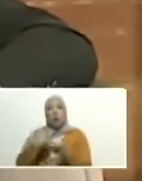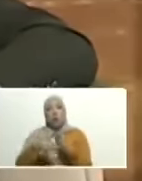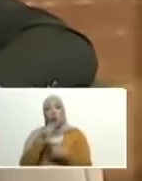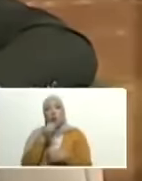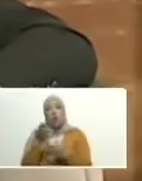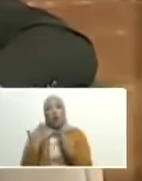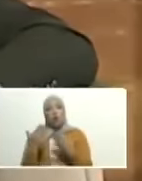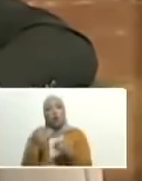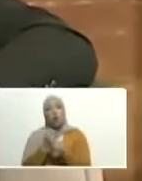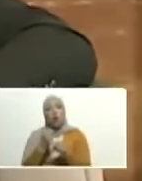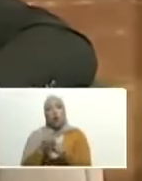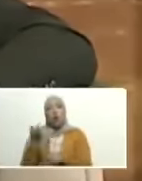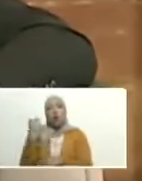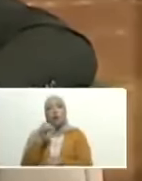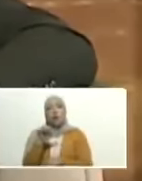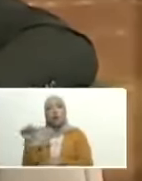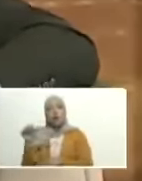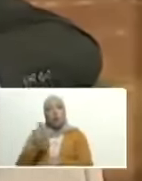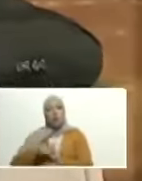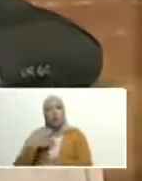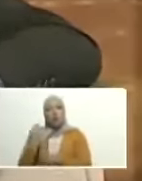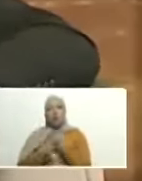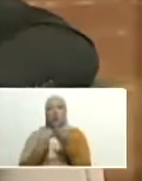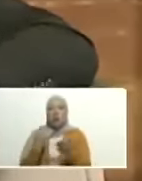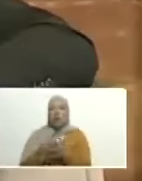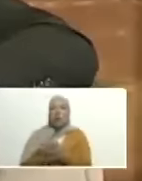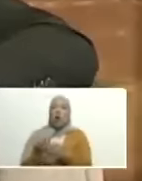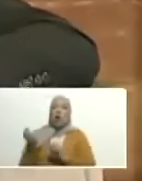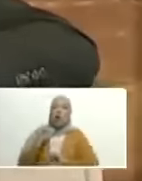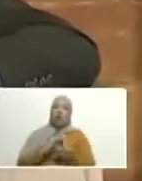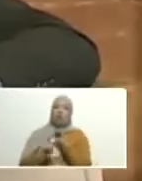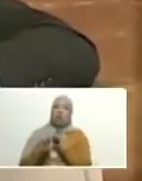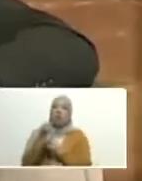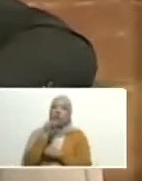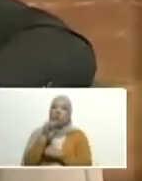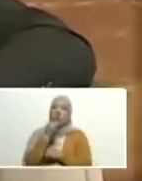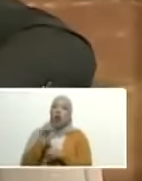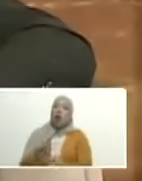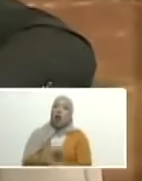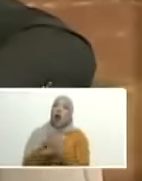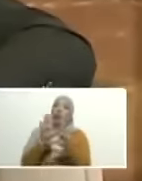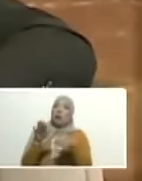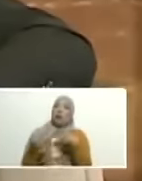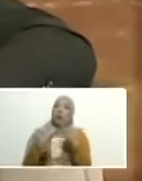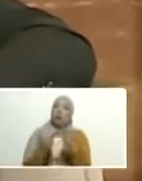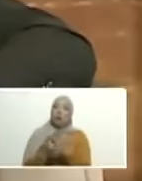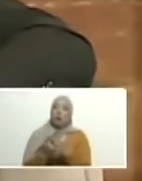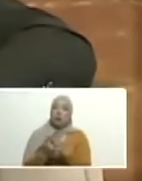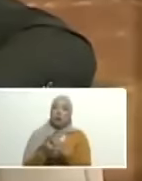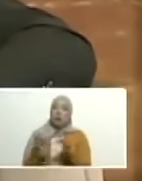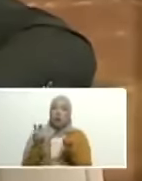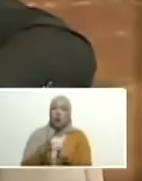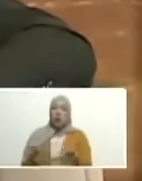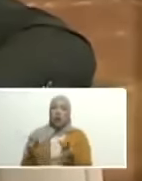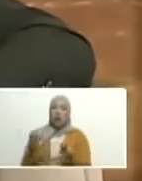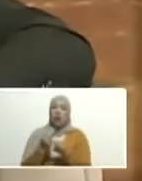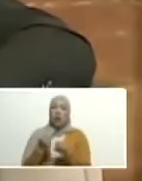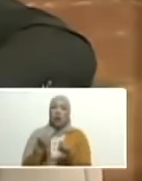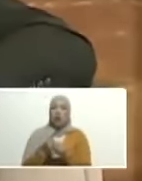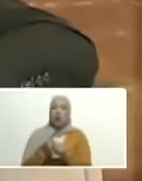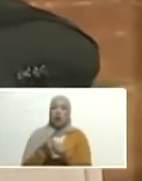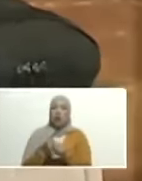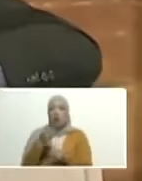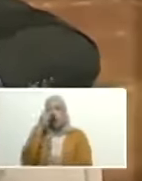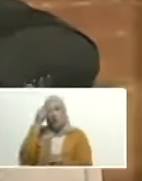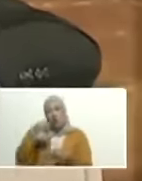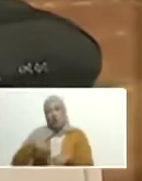pronto como la próxima semana podamos también refrendar y ampliar los elementos contenidos en estos